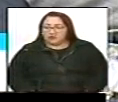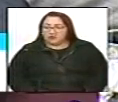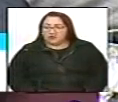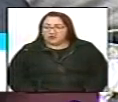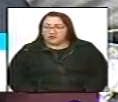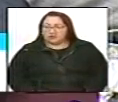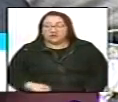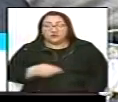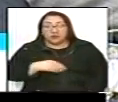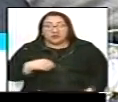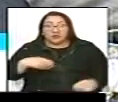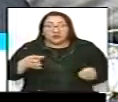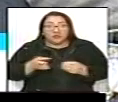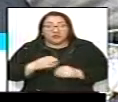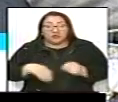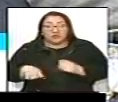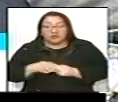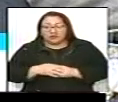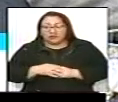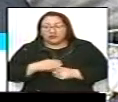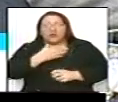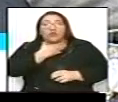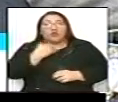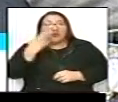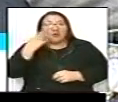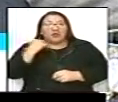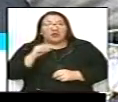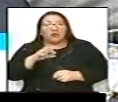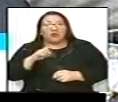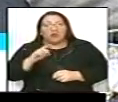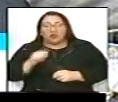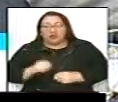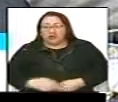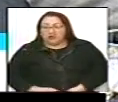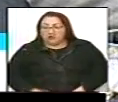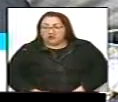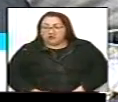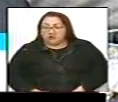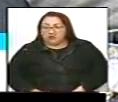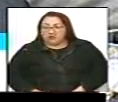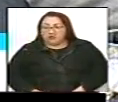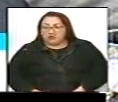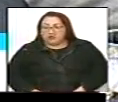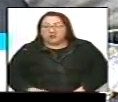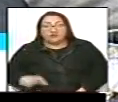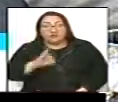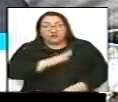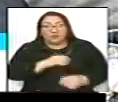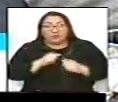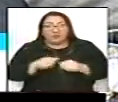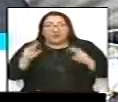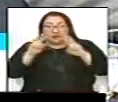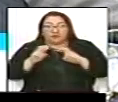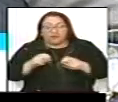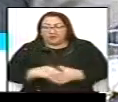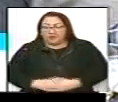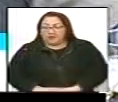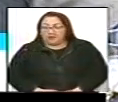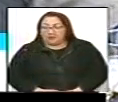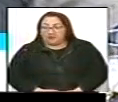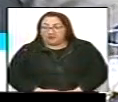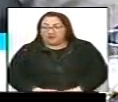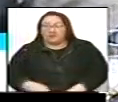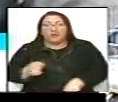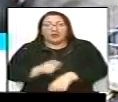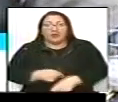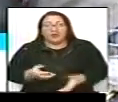una organización criminal que se llama los Cuellos Blancos del Puerto, presidente. Y qué bien que la fiscalía esté continuando con la investigación. Y el tiempo